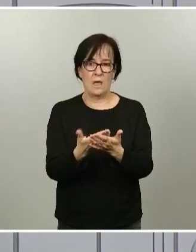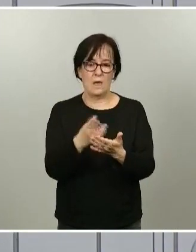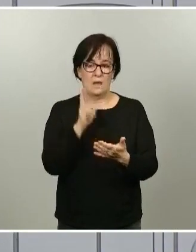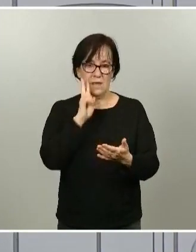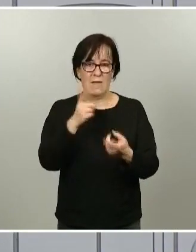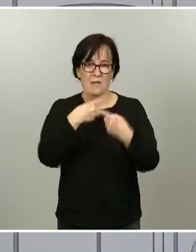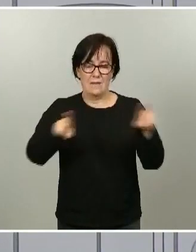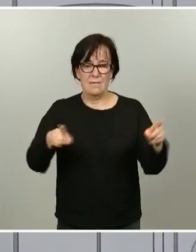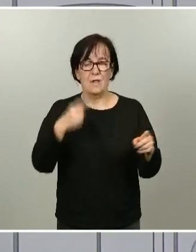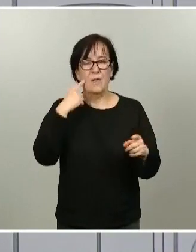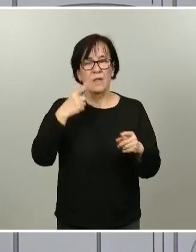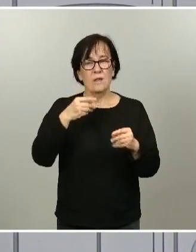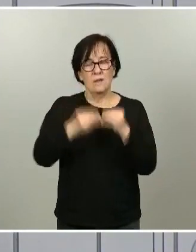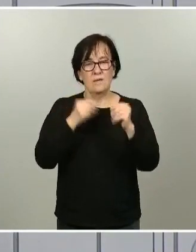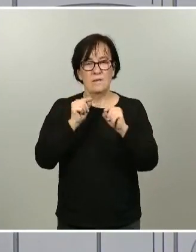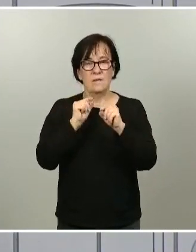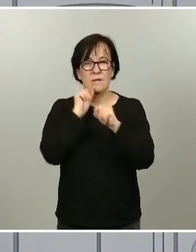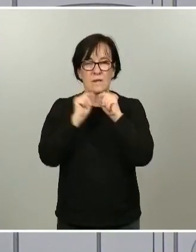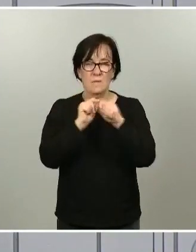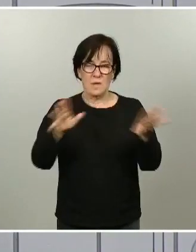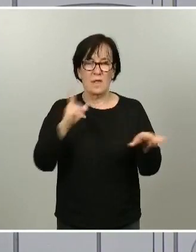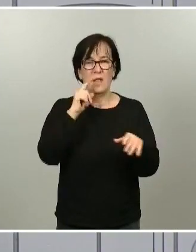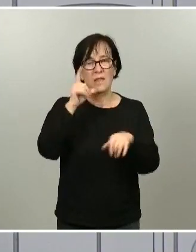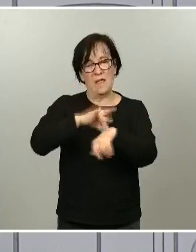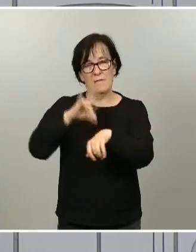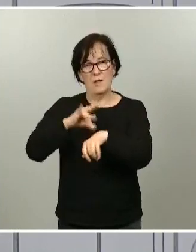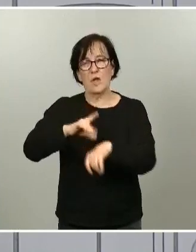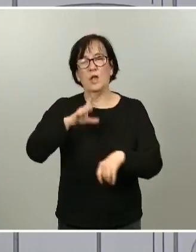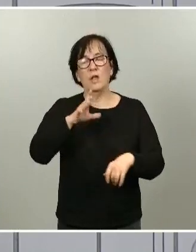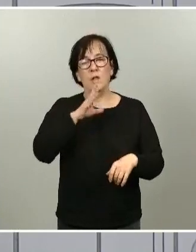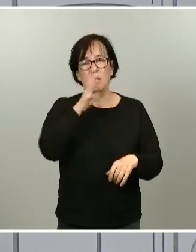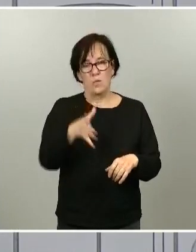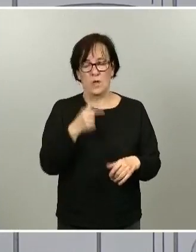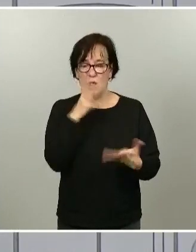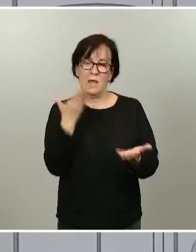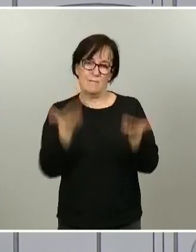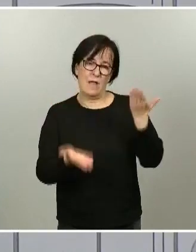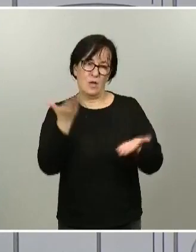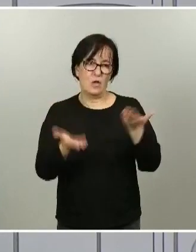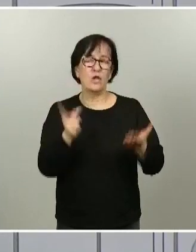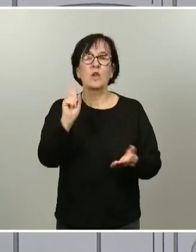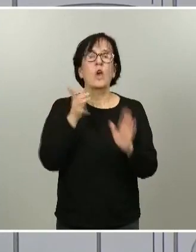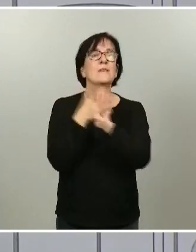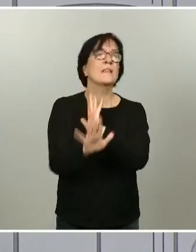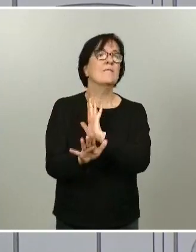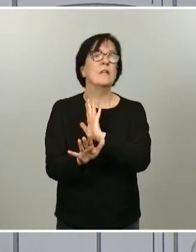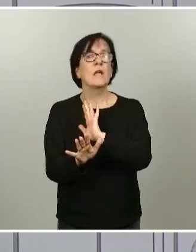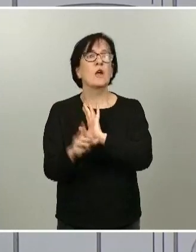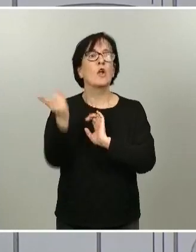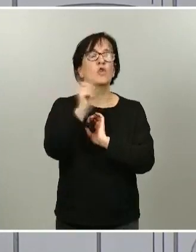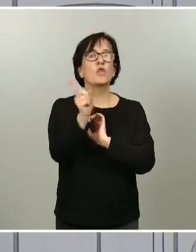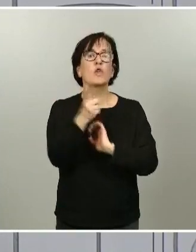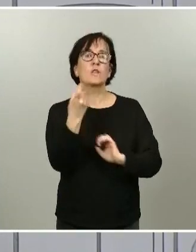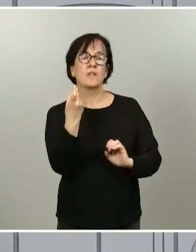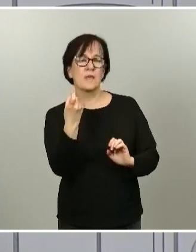los mecanismos de transmisión de este tipo de enfermedades y, por lo tanto, habrá que valorarlo. Eso no quiere decir que no sean necesarias